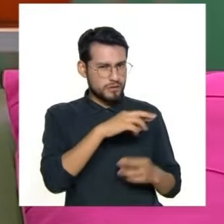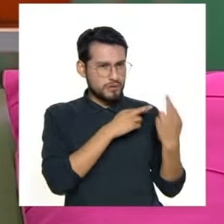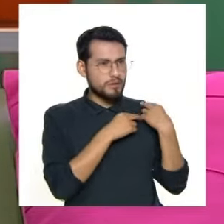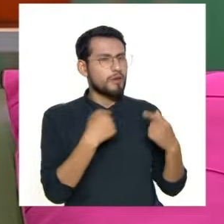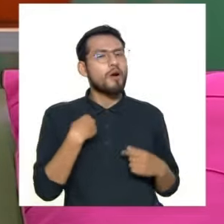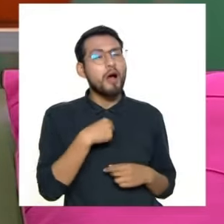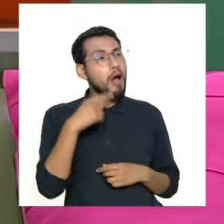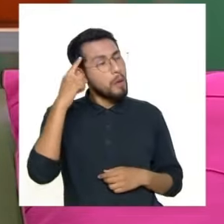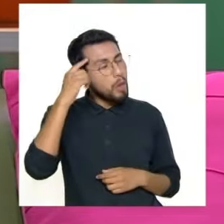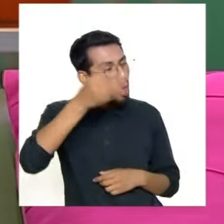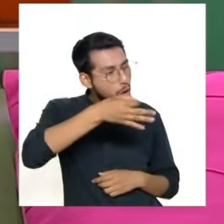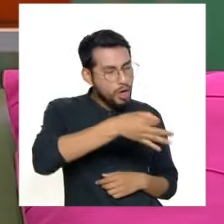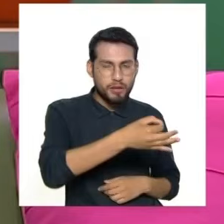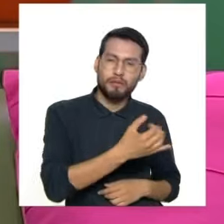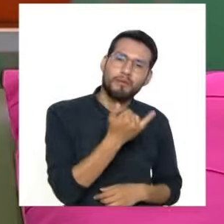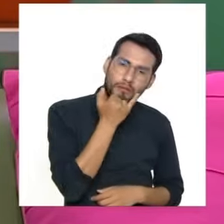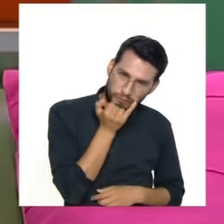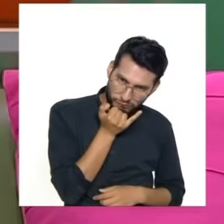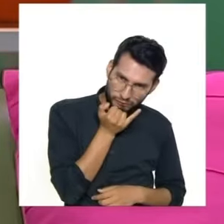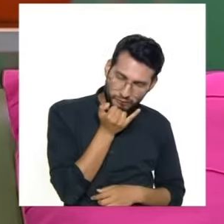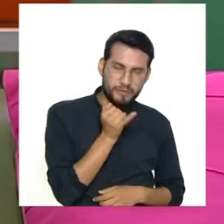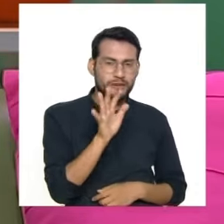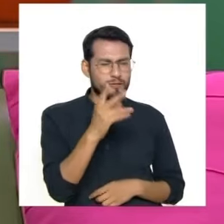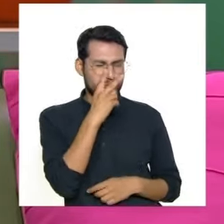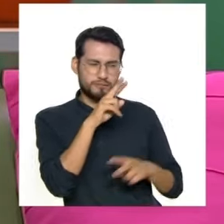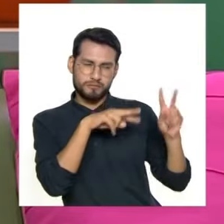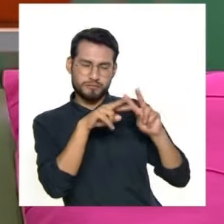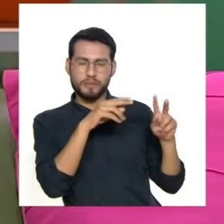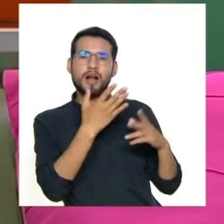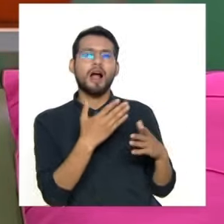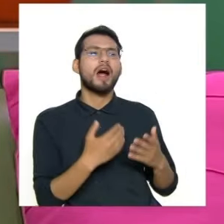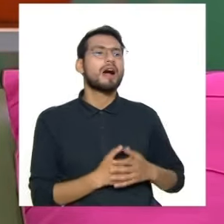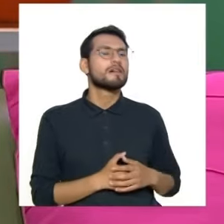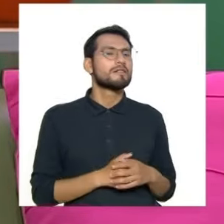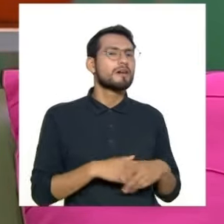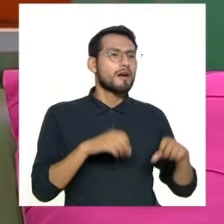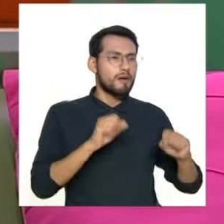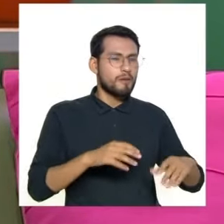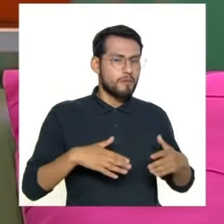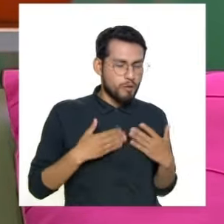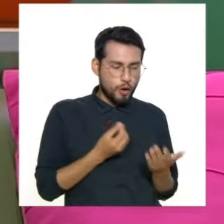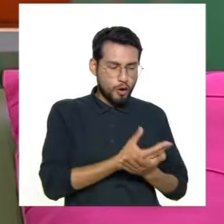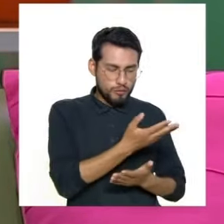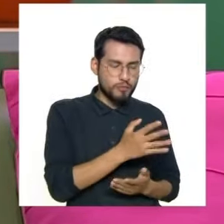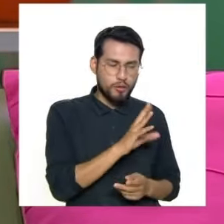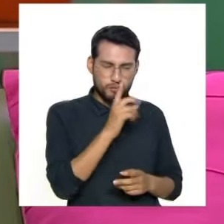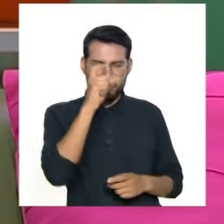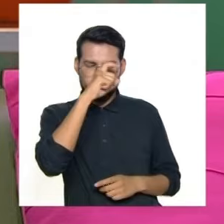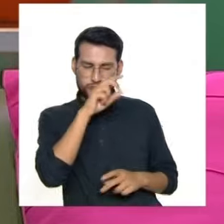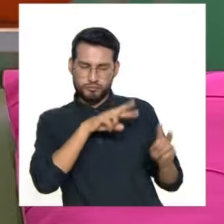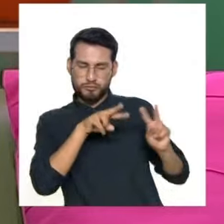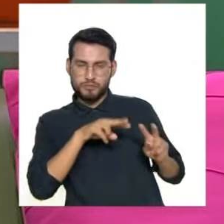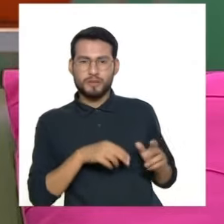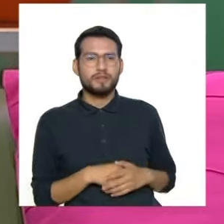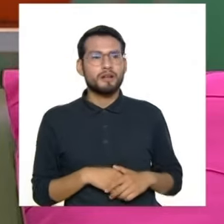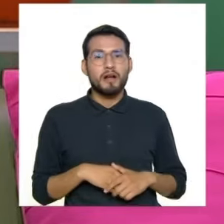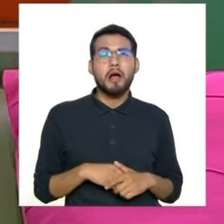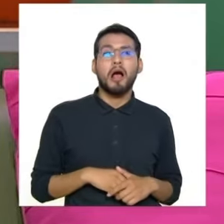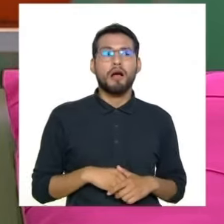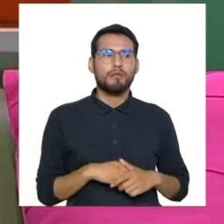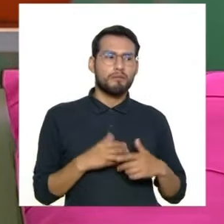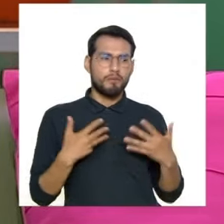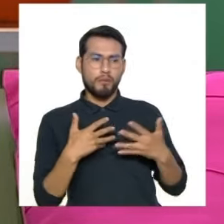pecamos de confiados entonces tengamos esto en consideración antes de pues hacer una compra online No digo que sea riesgoso creo